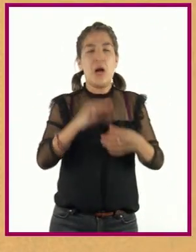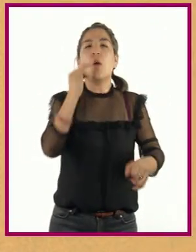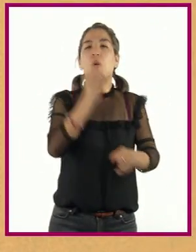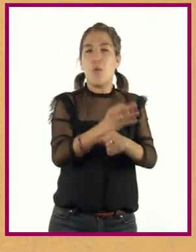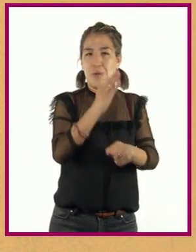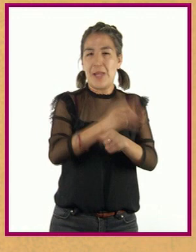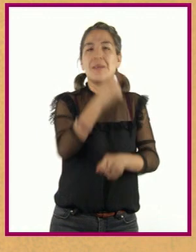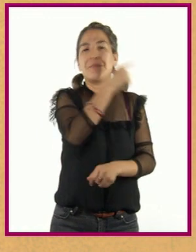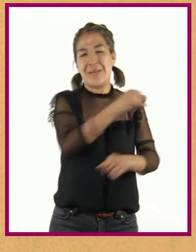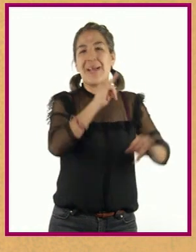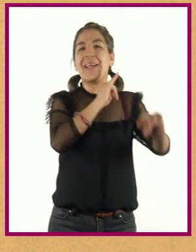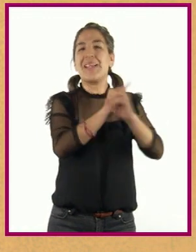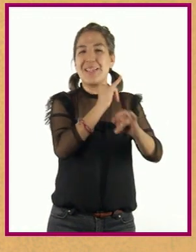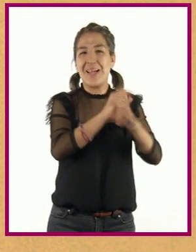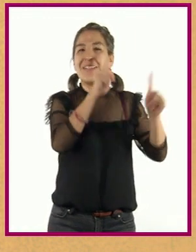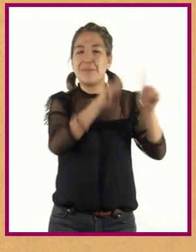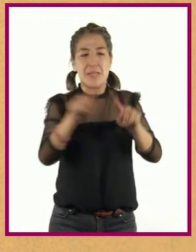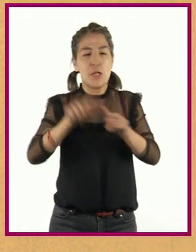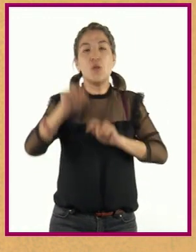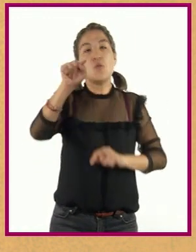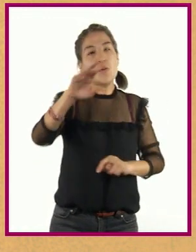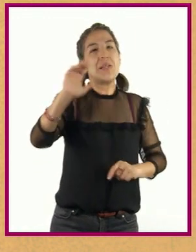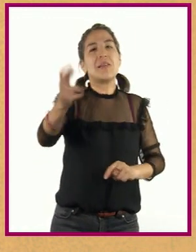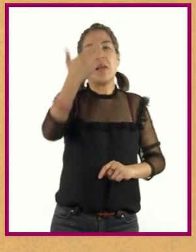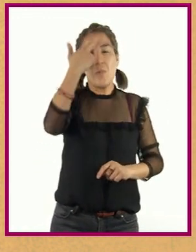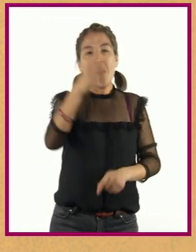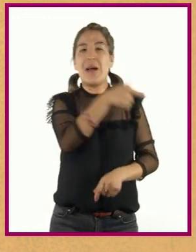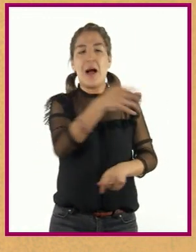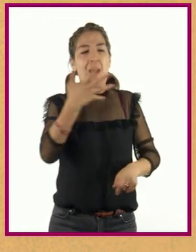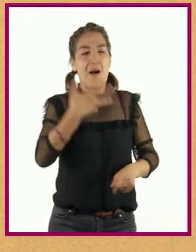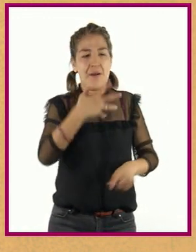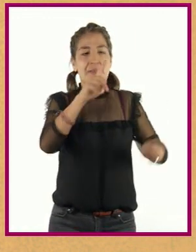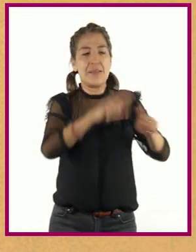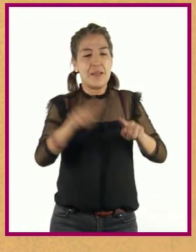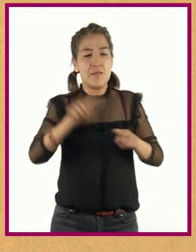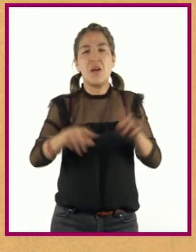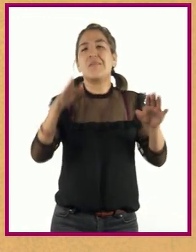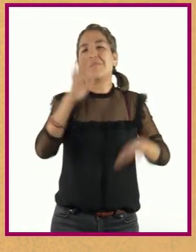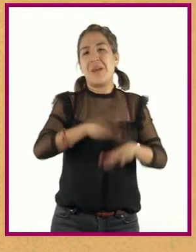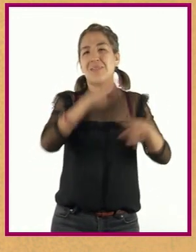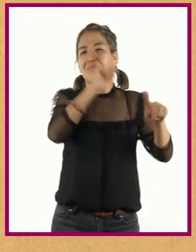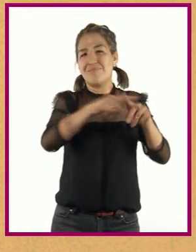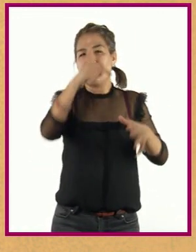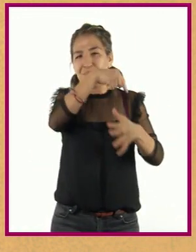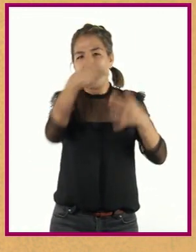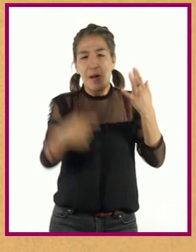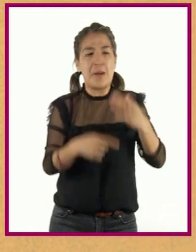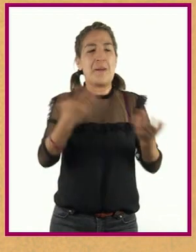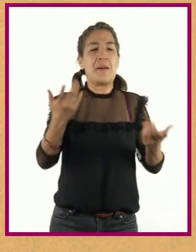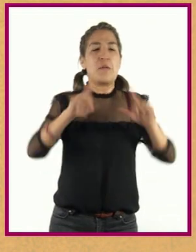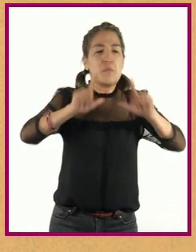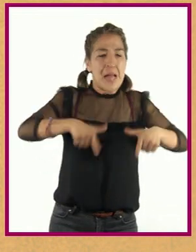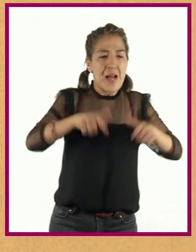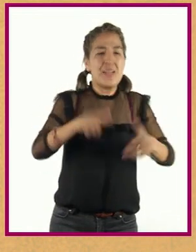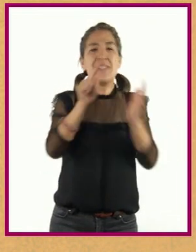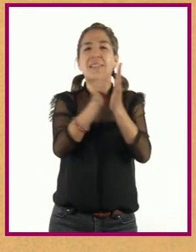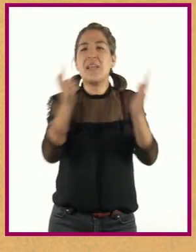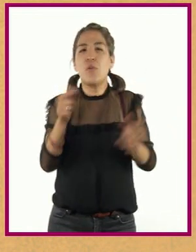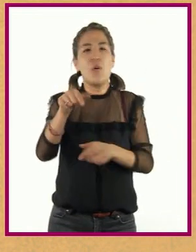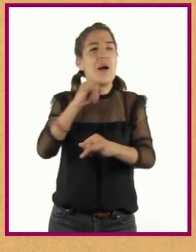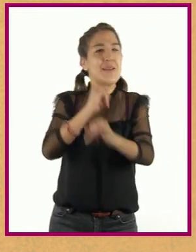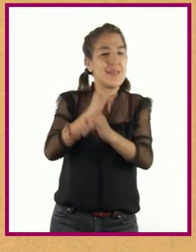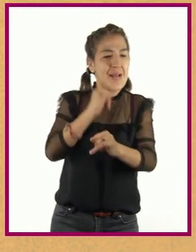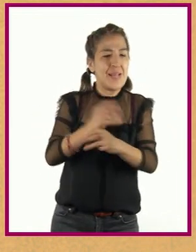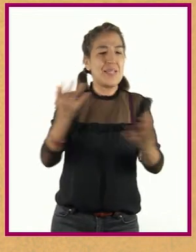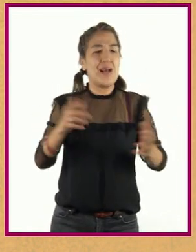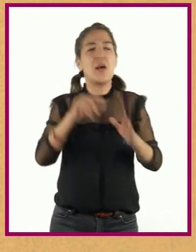hablemos de los recursos de Internet. Recordemos que aquí encontraremos una gran variedad de blogs, libros en línea,